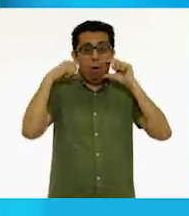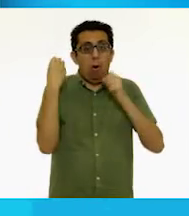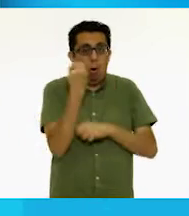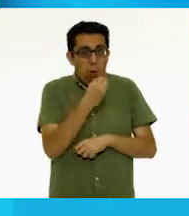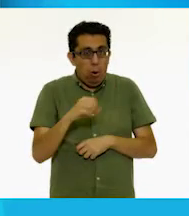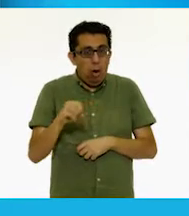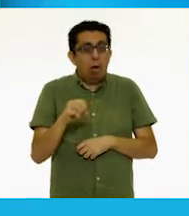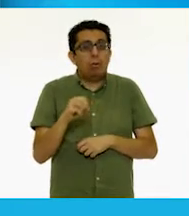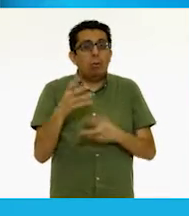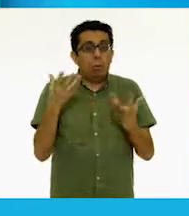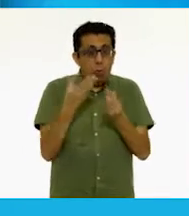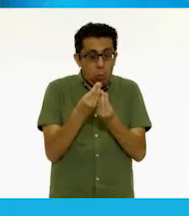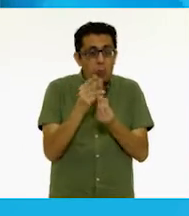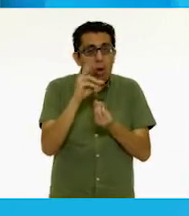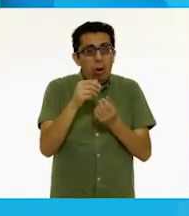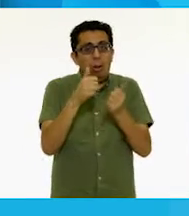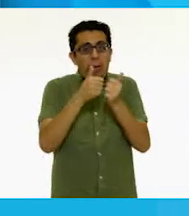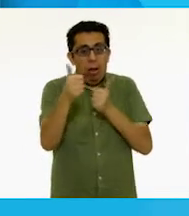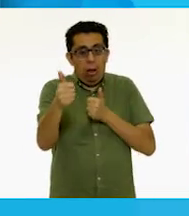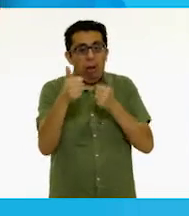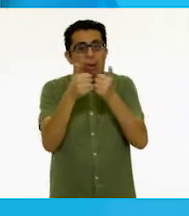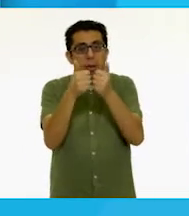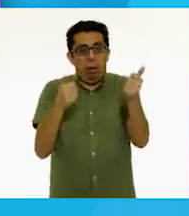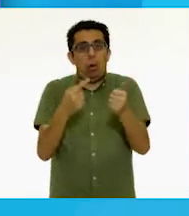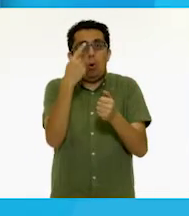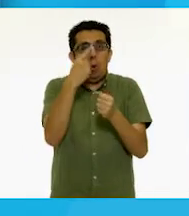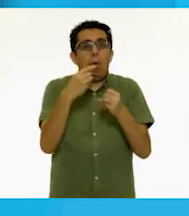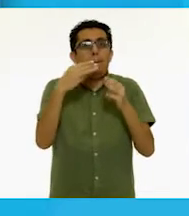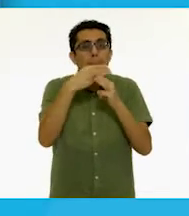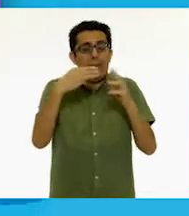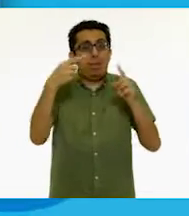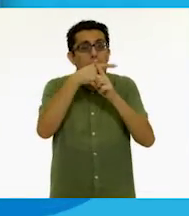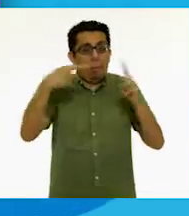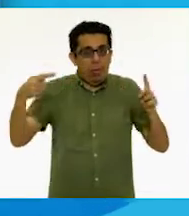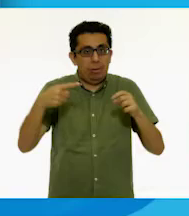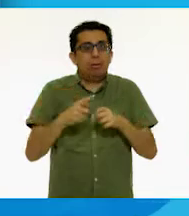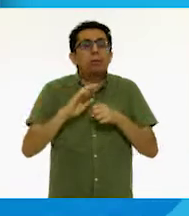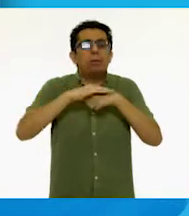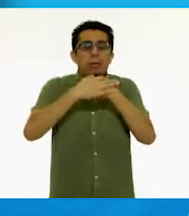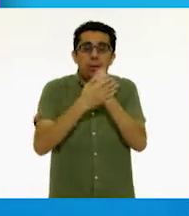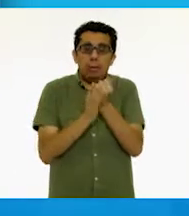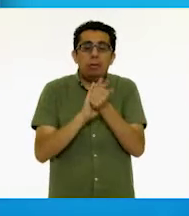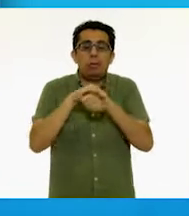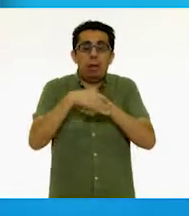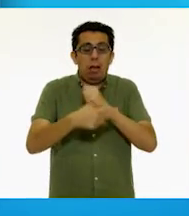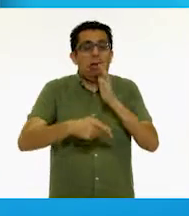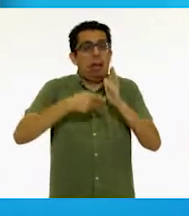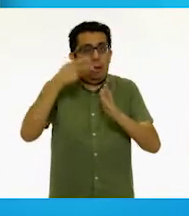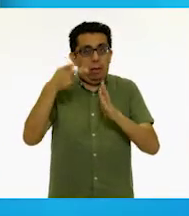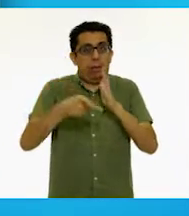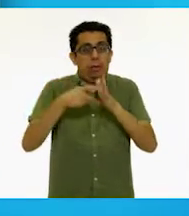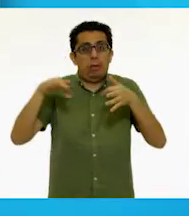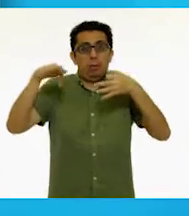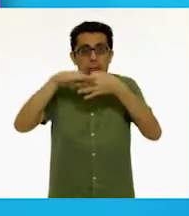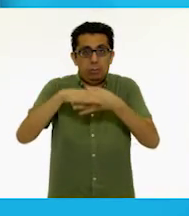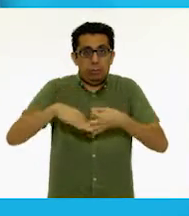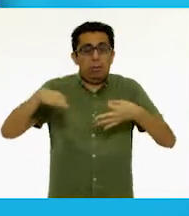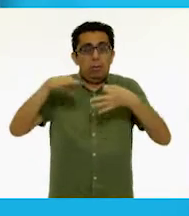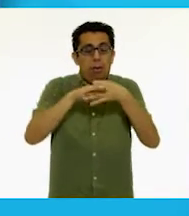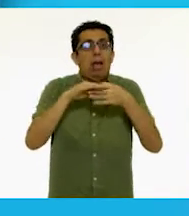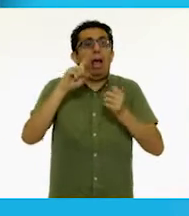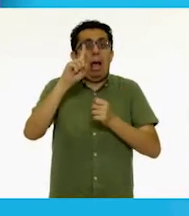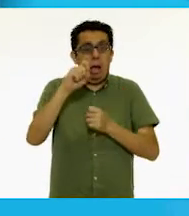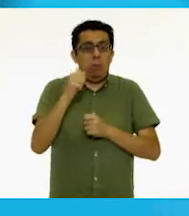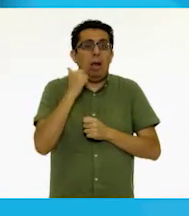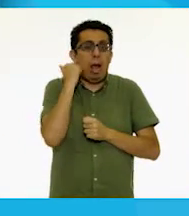una distancia mínima de 1.5 metros entre tú y los demás. Lávate las manos muy seguido con agua y jabón por lo menos